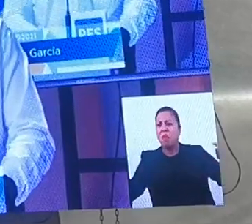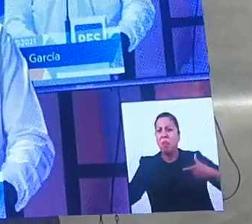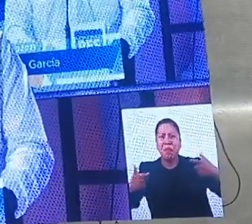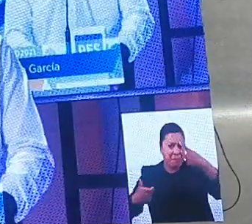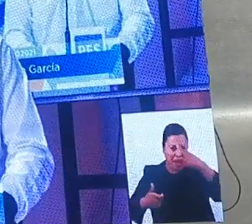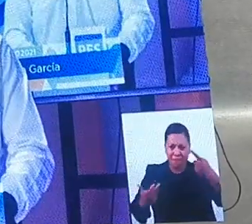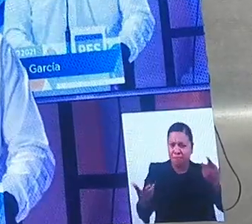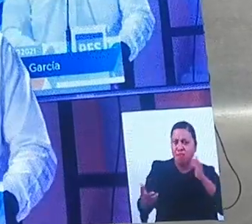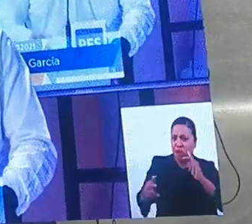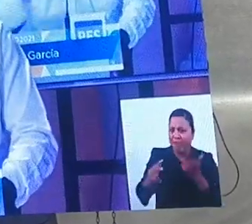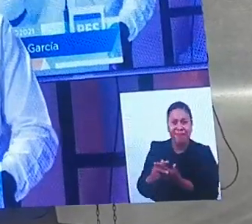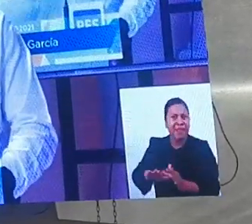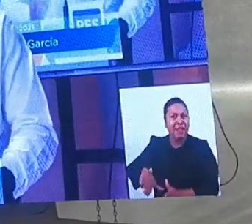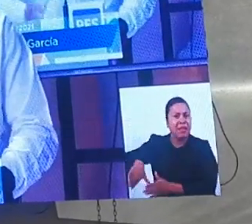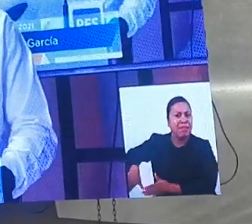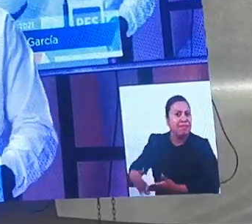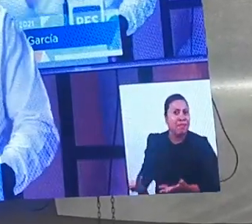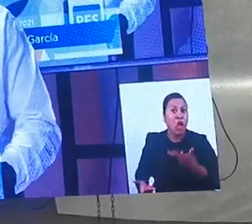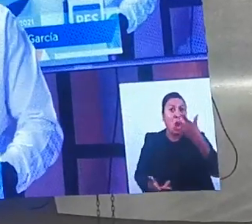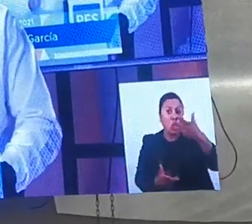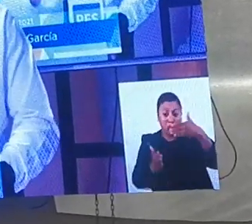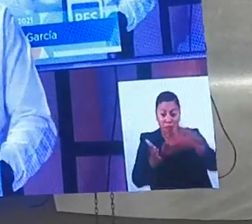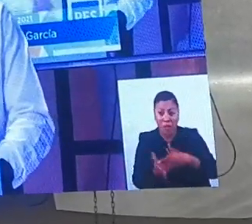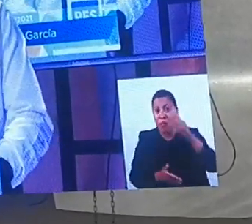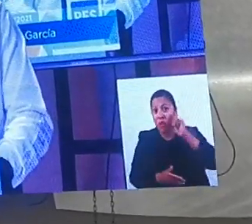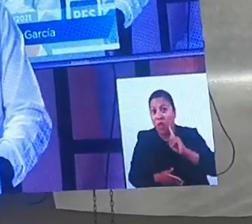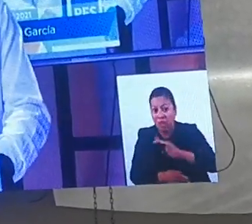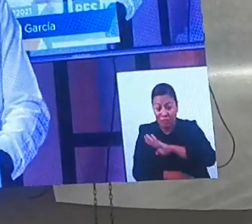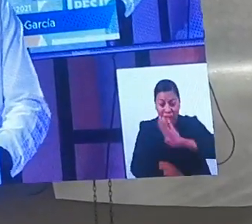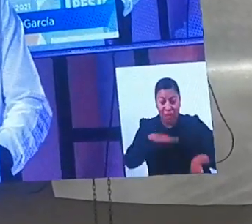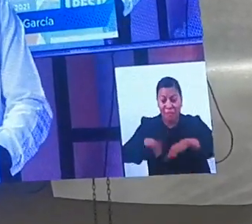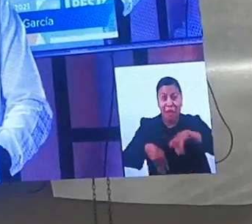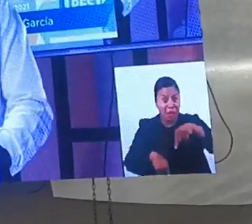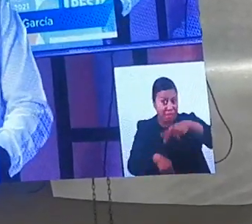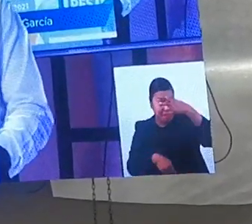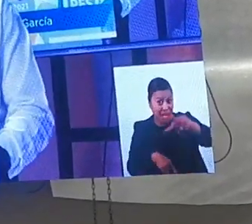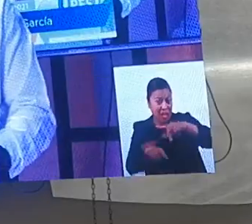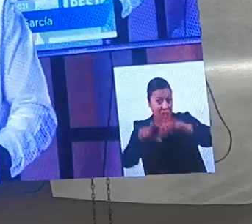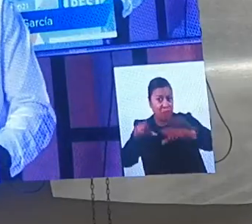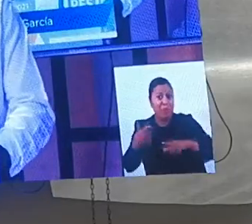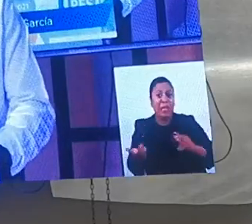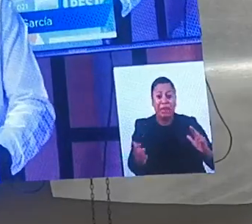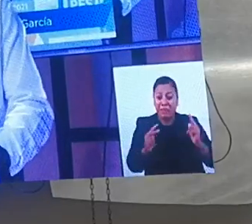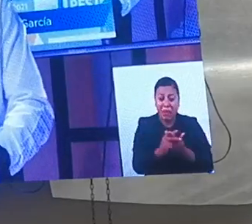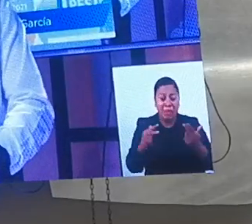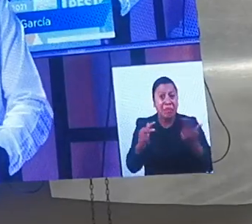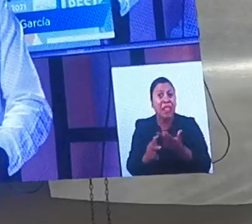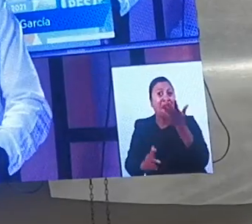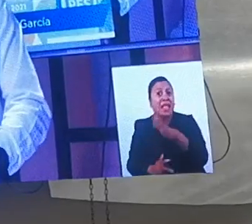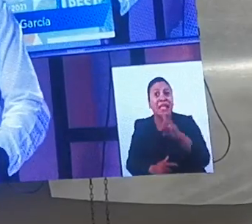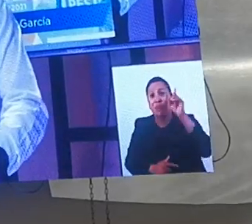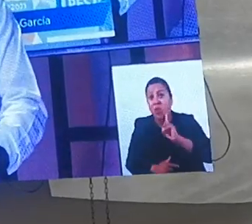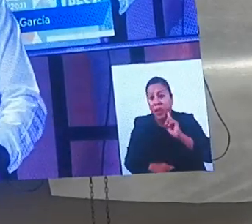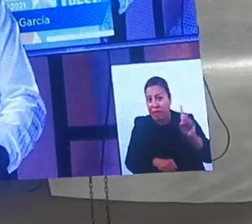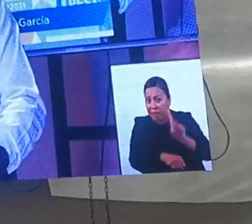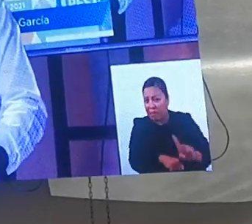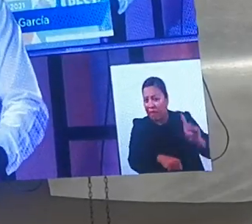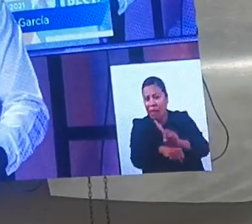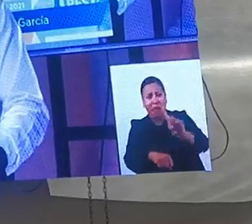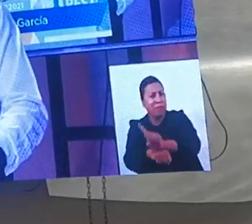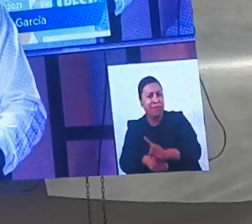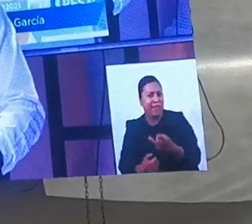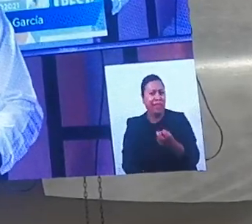mujeres. 8.000 mujeres muertas en México quiere decir que están matando a 10 mujeres por día. Y eso